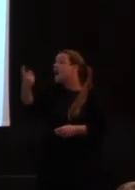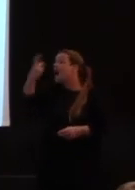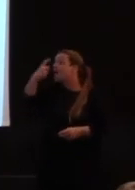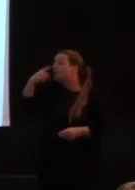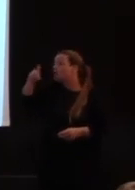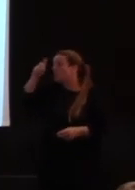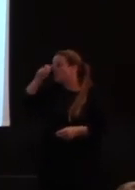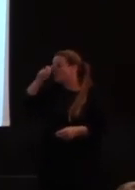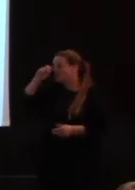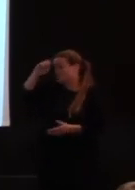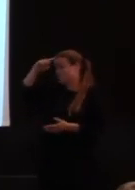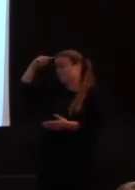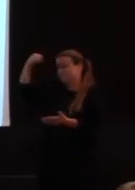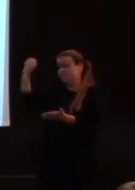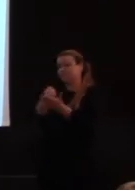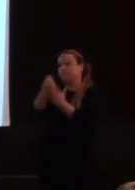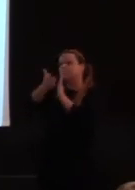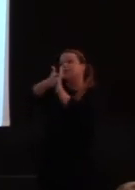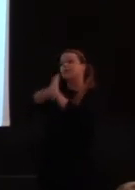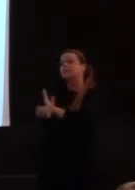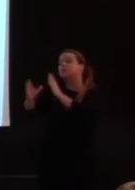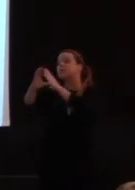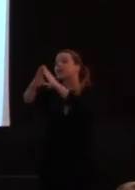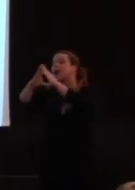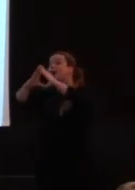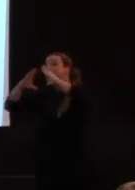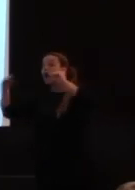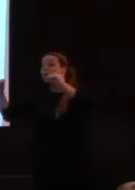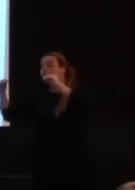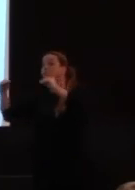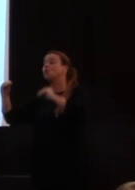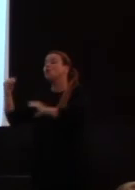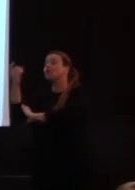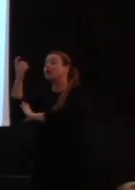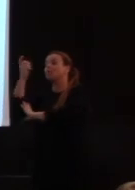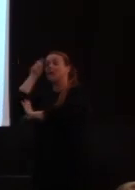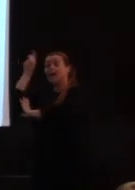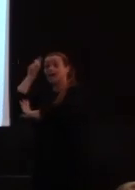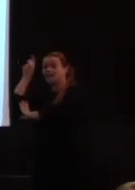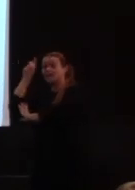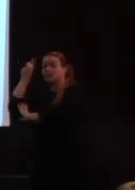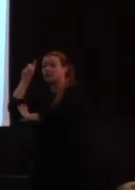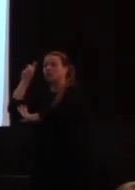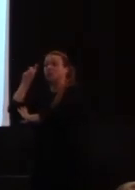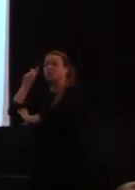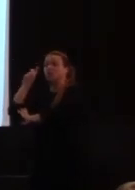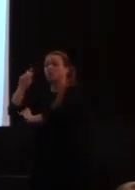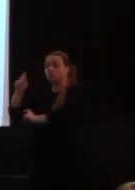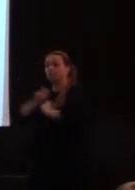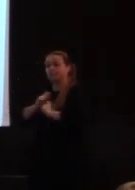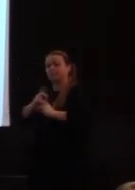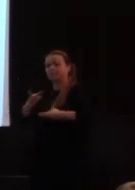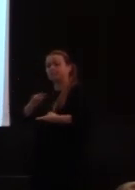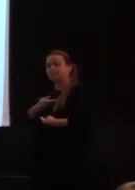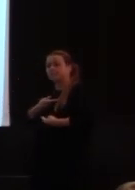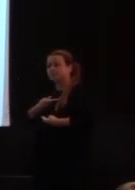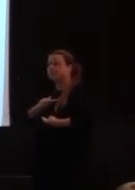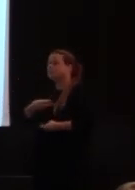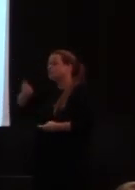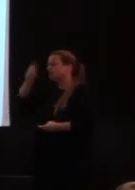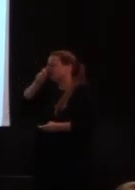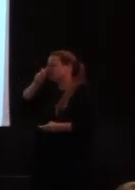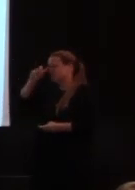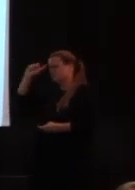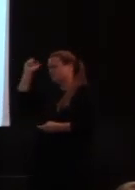vida. Los estudiantes de universidad recordaban a los maestros que los habían disparado en clase. Explico con esto,